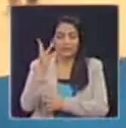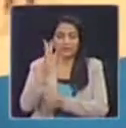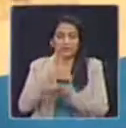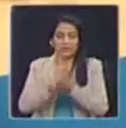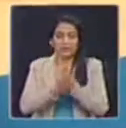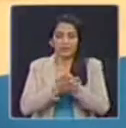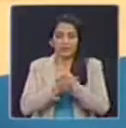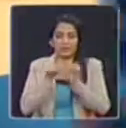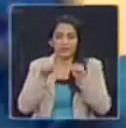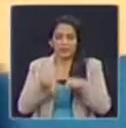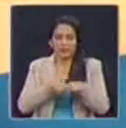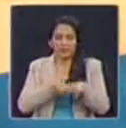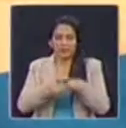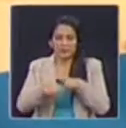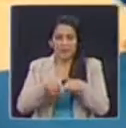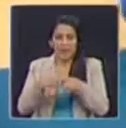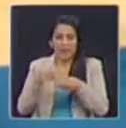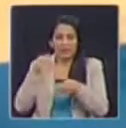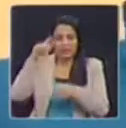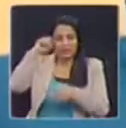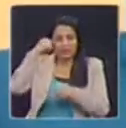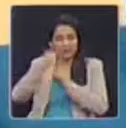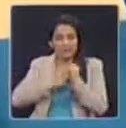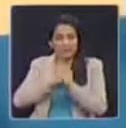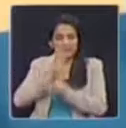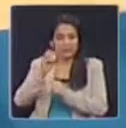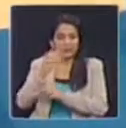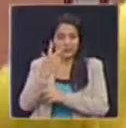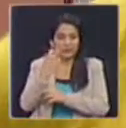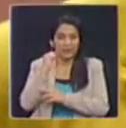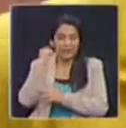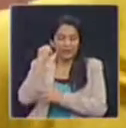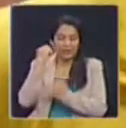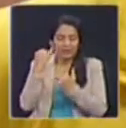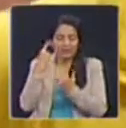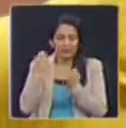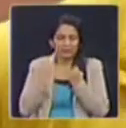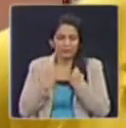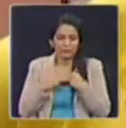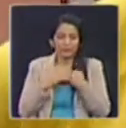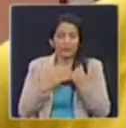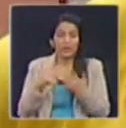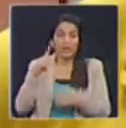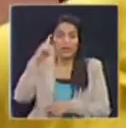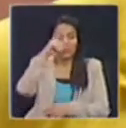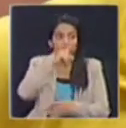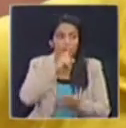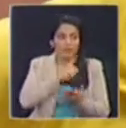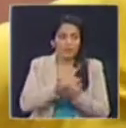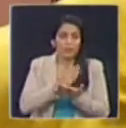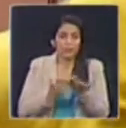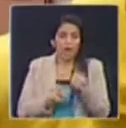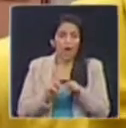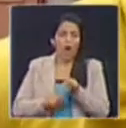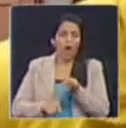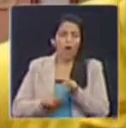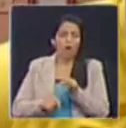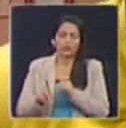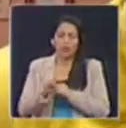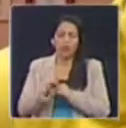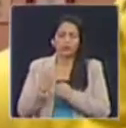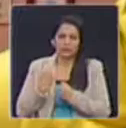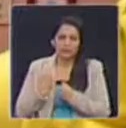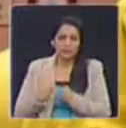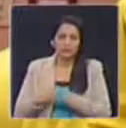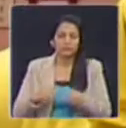intentará revalidar el título, alcanzado en el 2013. Difícil siempre, pero no es imposible. Estamos preparados, nos hemos preparado, estamos enfocados en esto